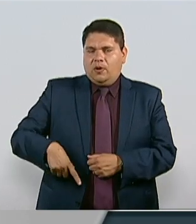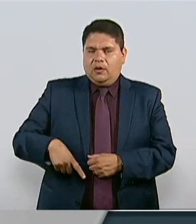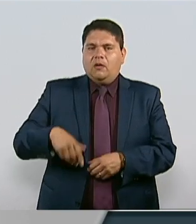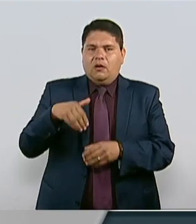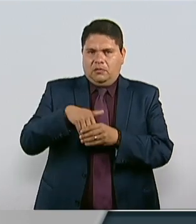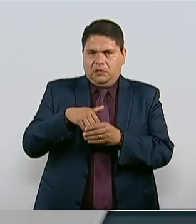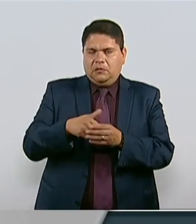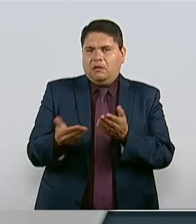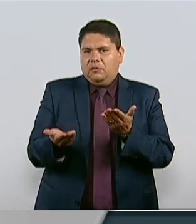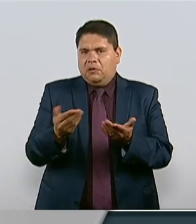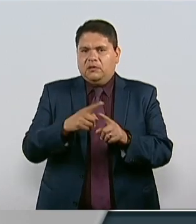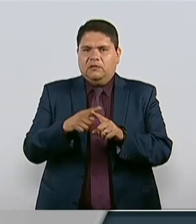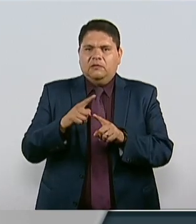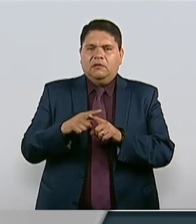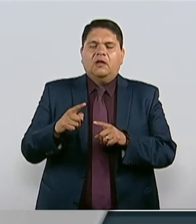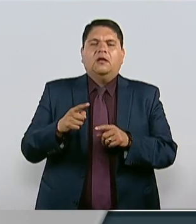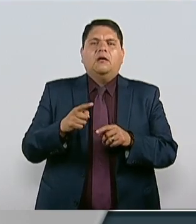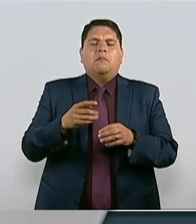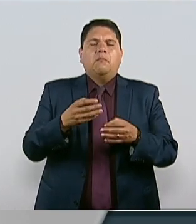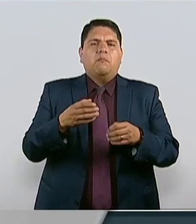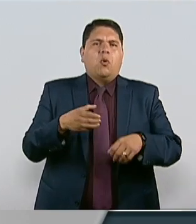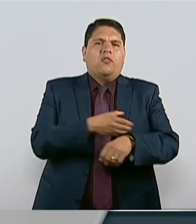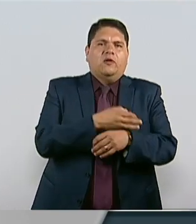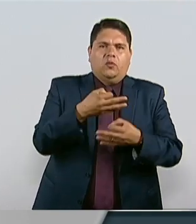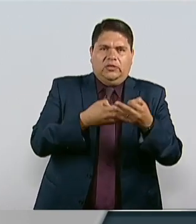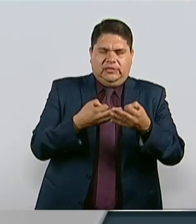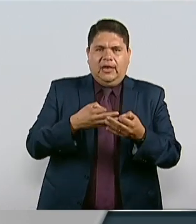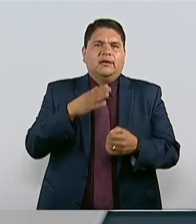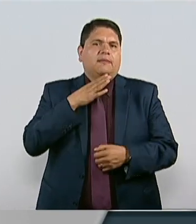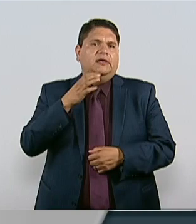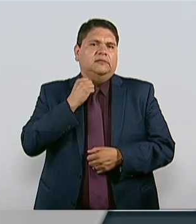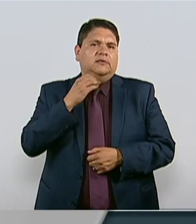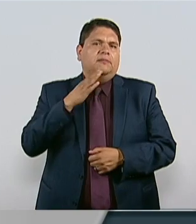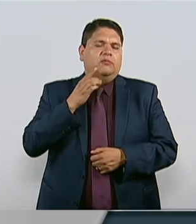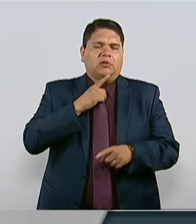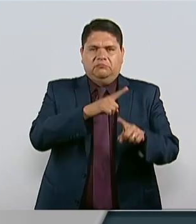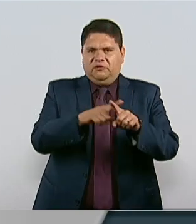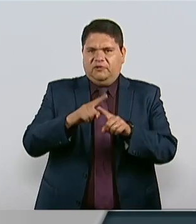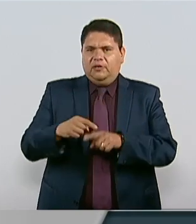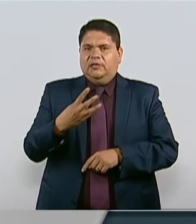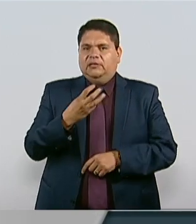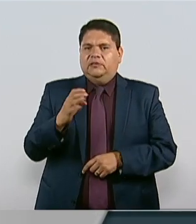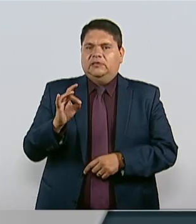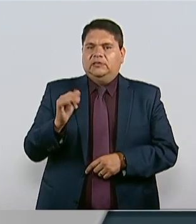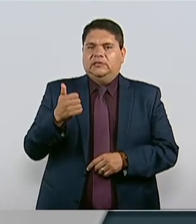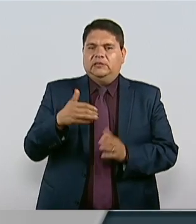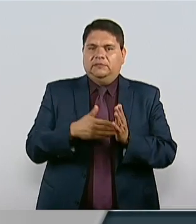de estabilización, los poderes judiciales y legislativo y órganos autónomos,